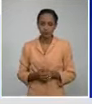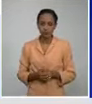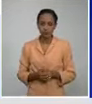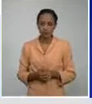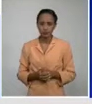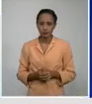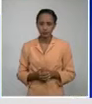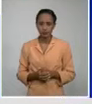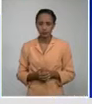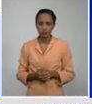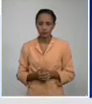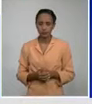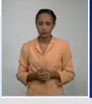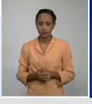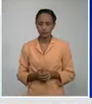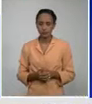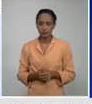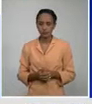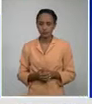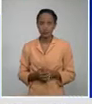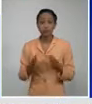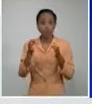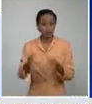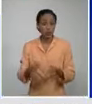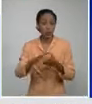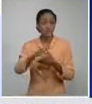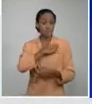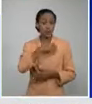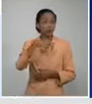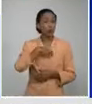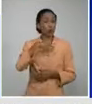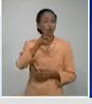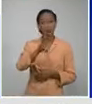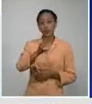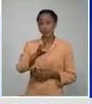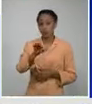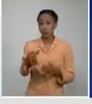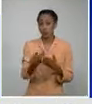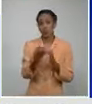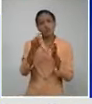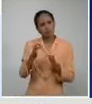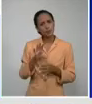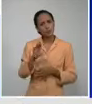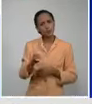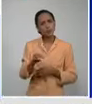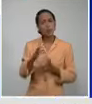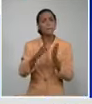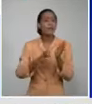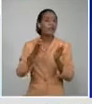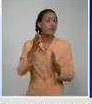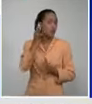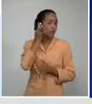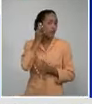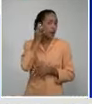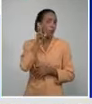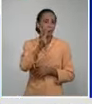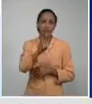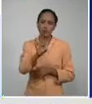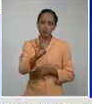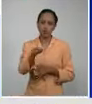que marzo tuvo 31 días, siempre lo decimos, y febrero 28,